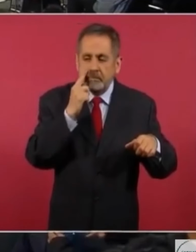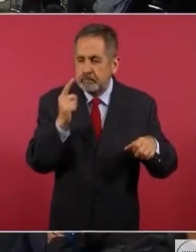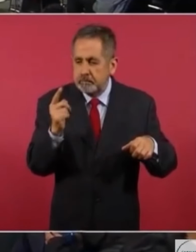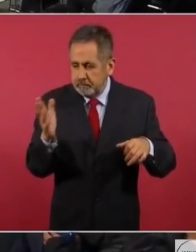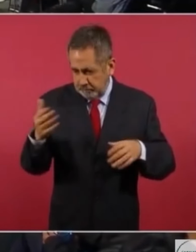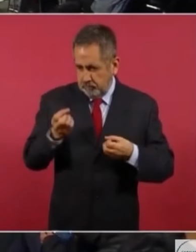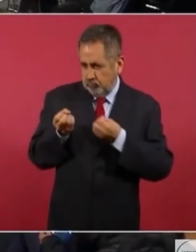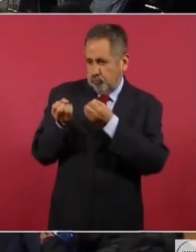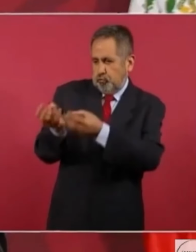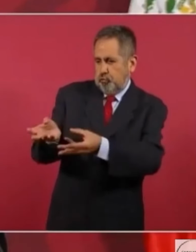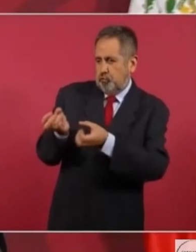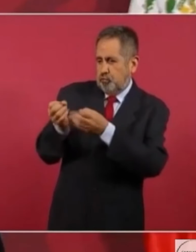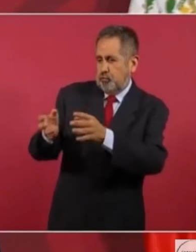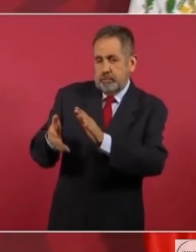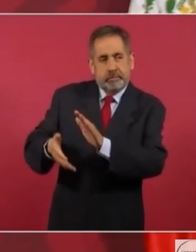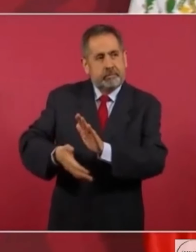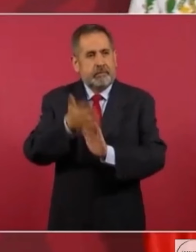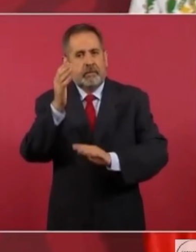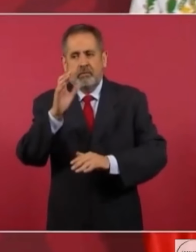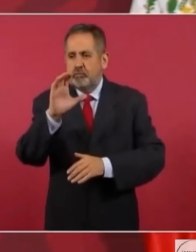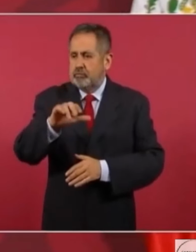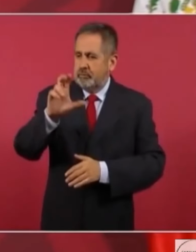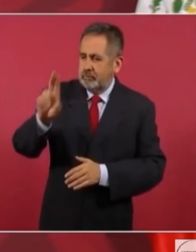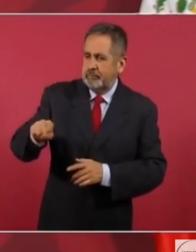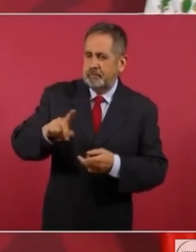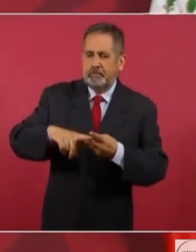Cancún, Acapulco,